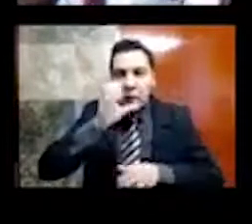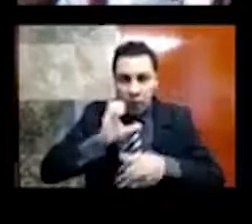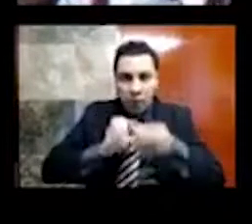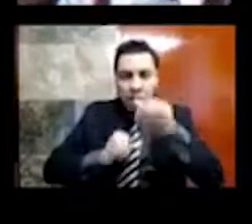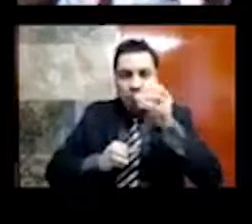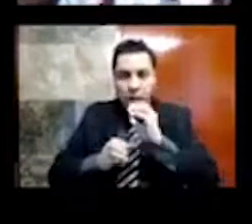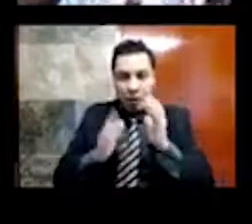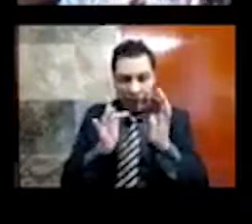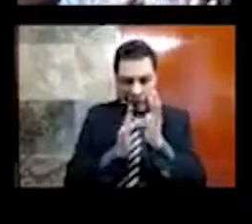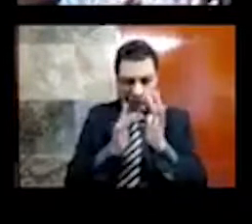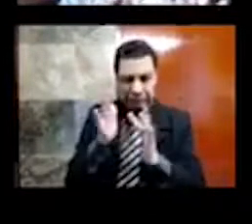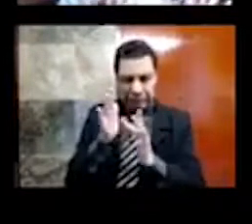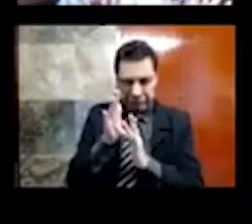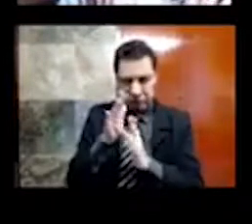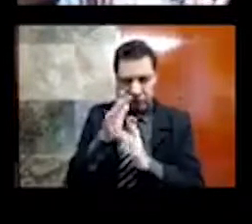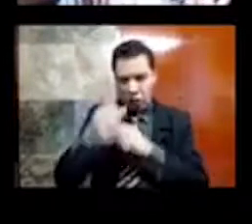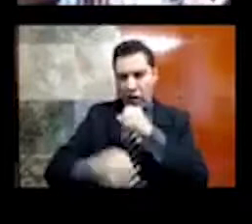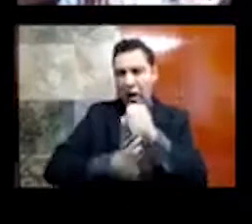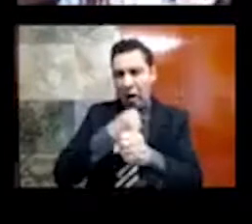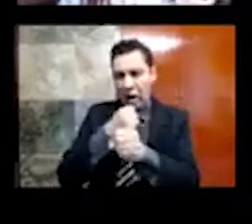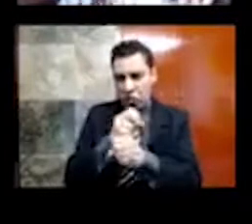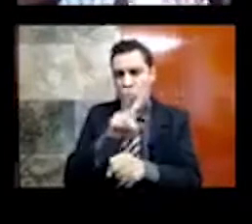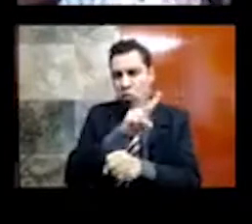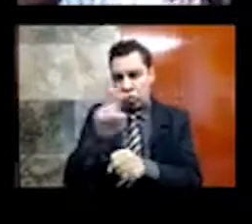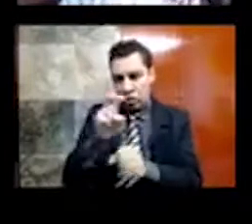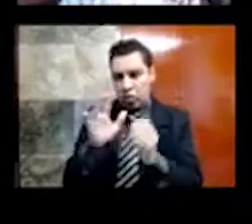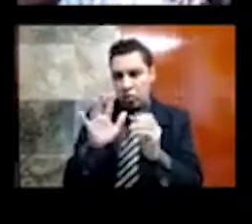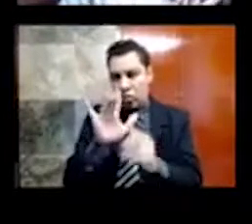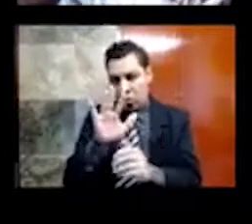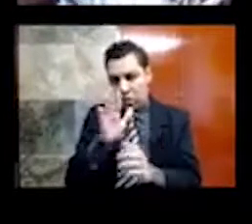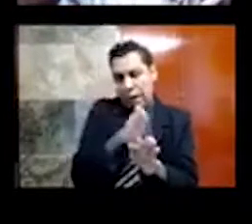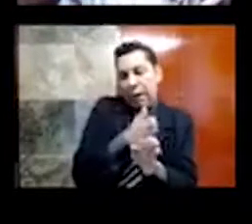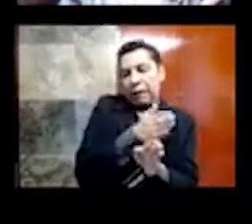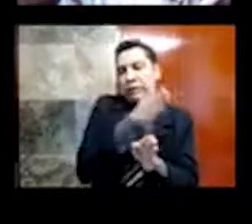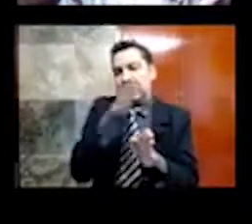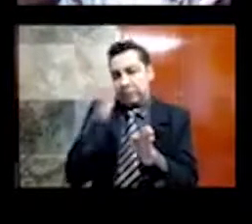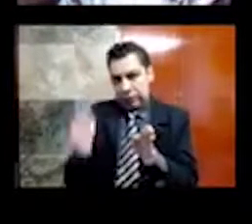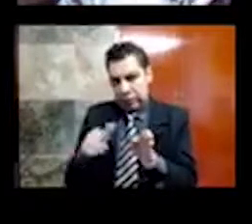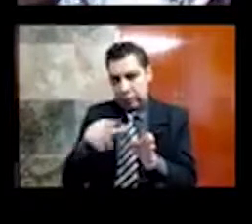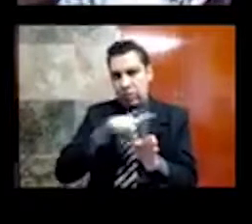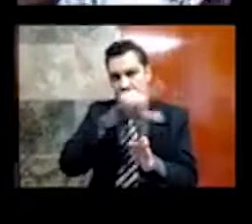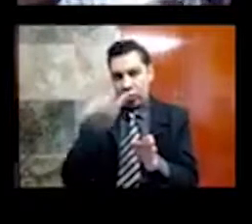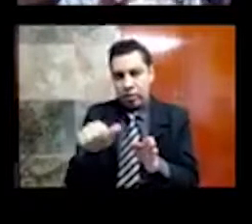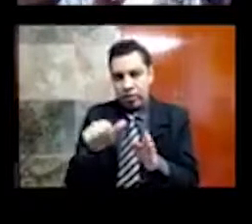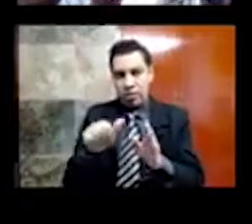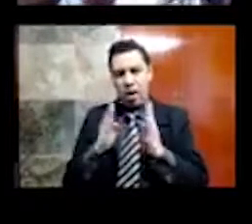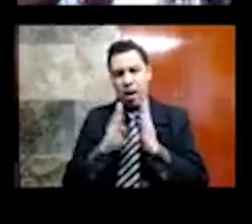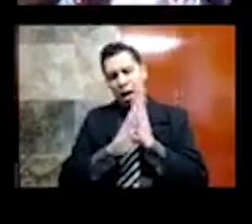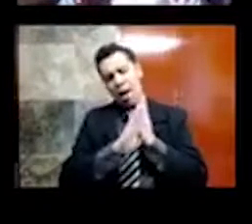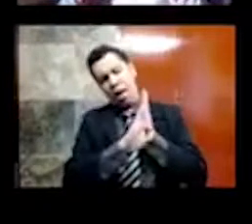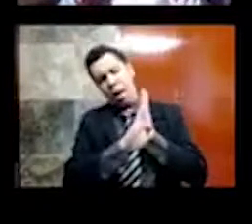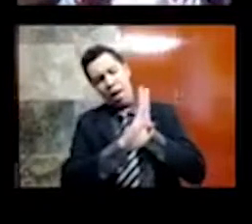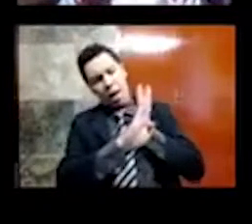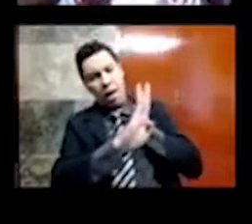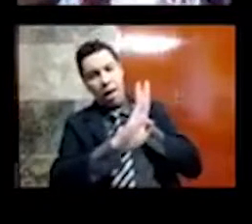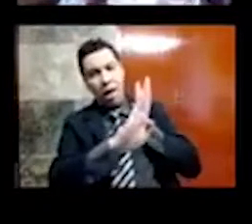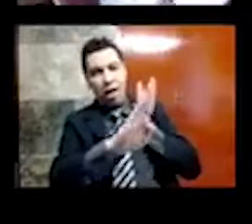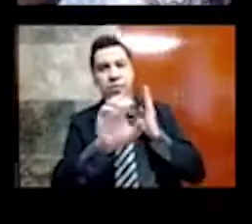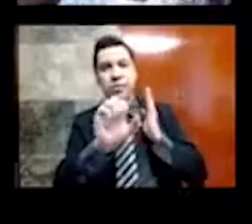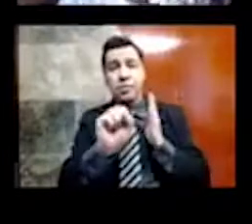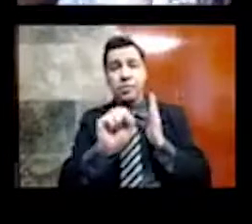donde estamos viendo, vean qué belleza, tiene 62 metros de largo, por un promedio de 2 metros de